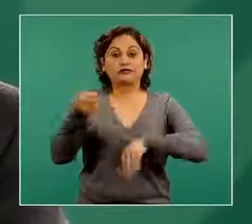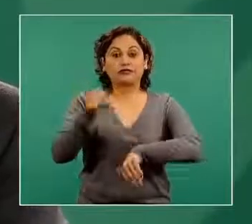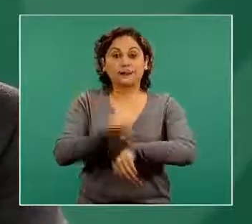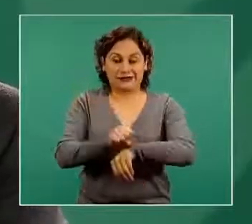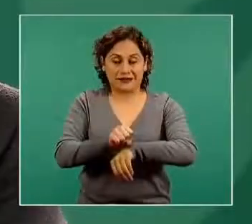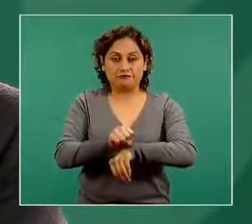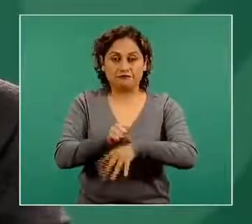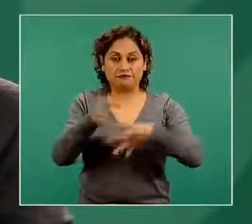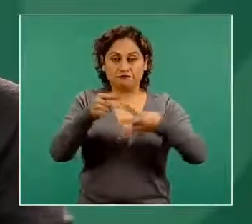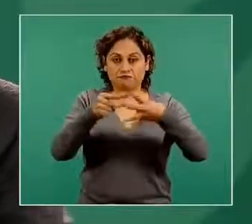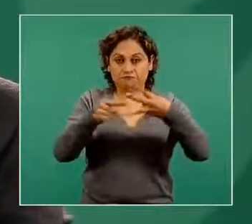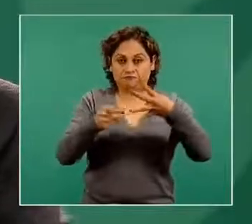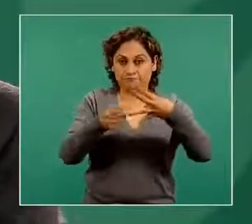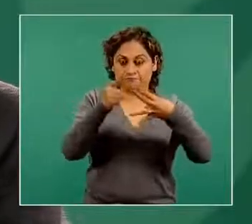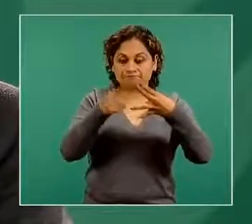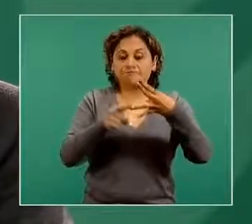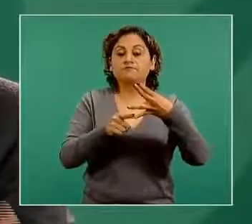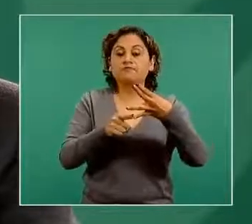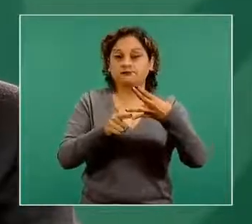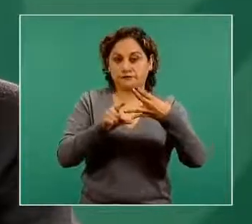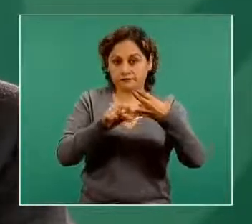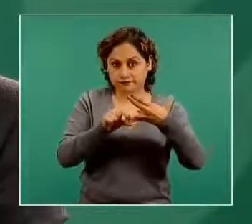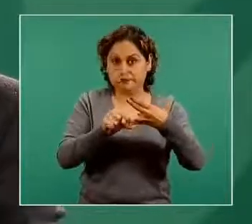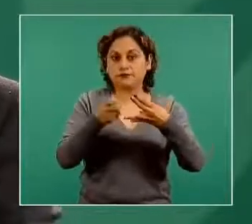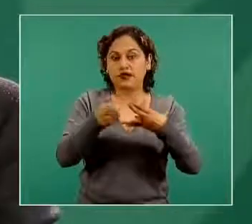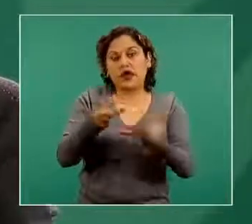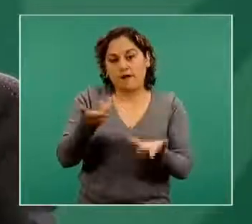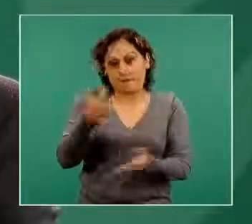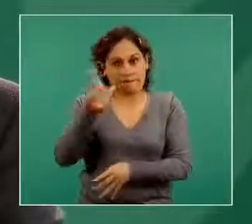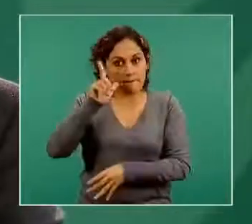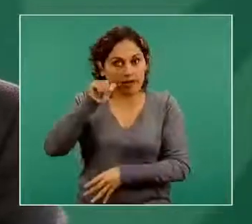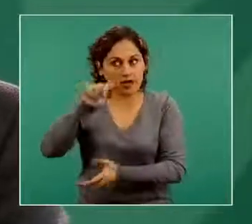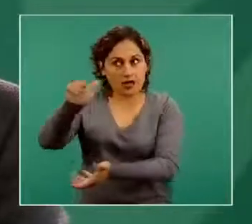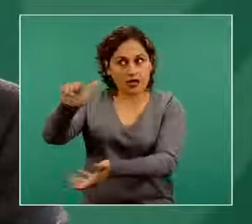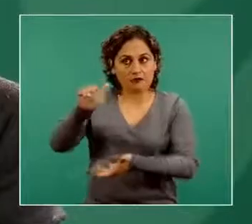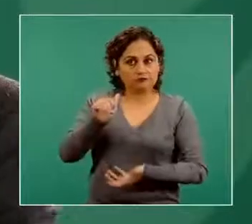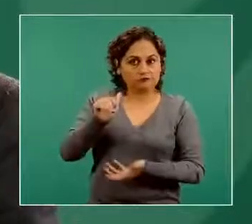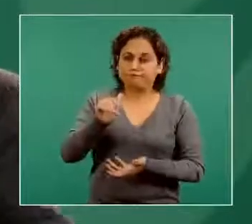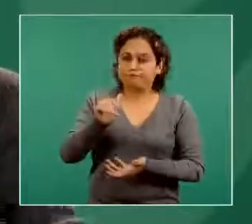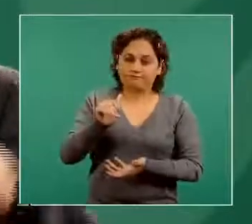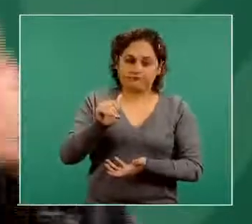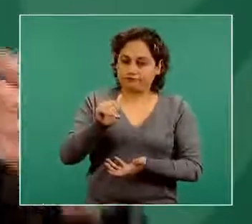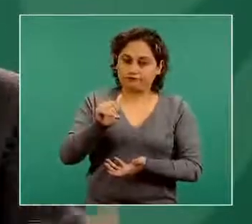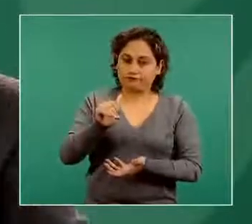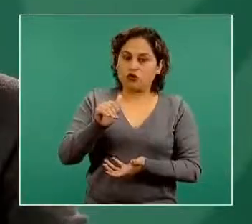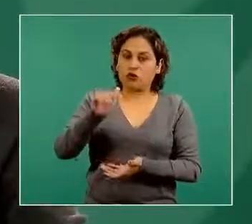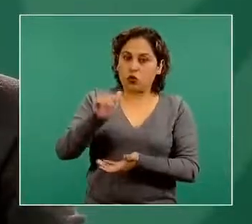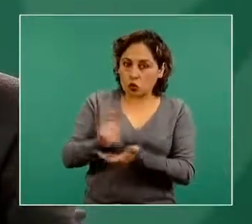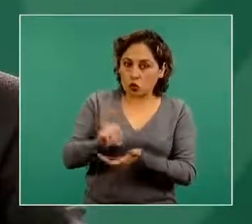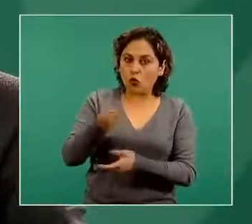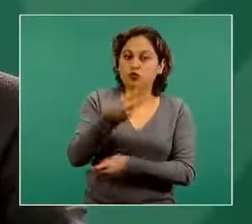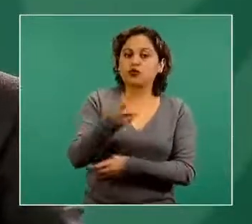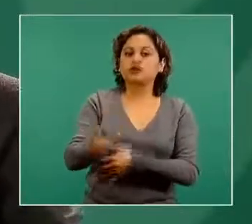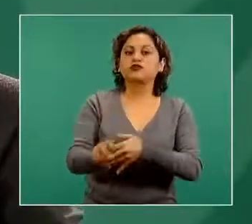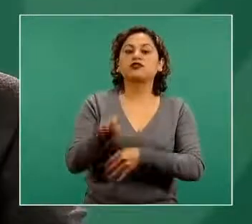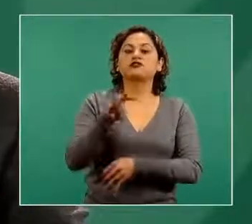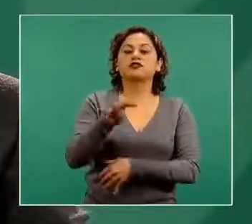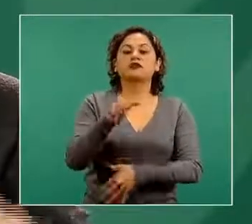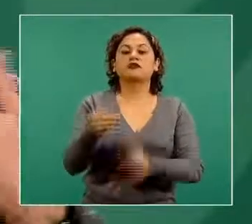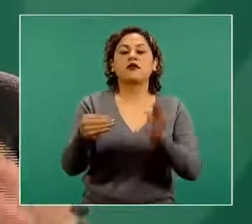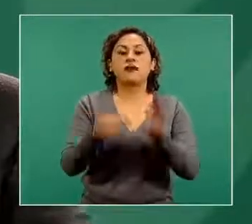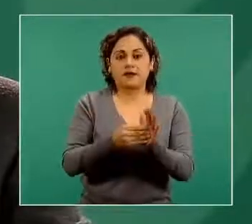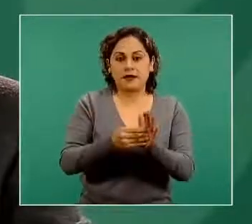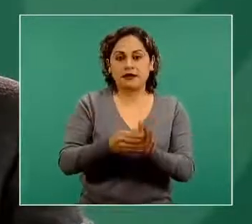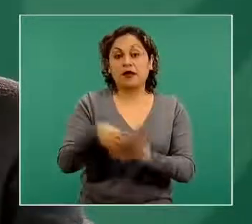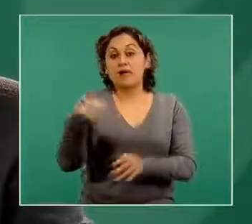esta es de 439,000, la que iba a llegar mañana, en vez de eso son las 219,000. Y la del 25 de enero iba